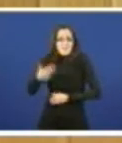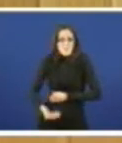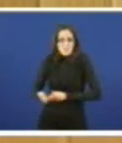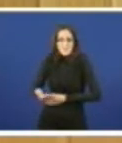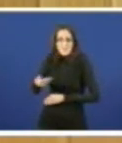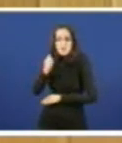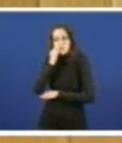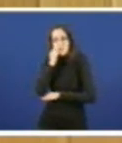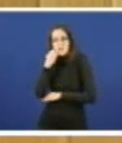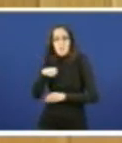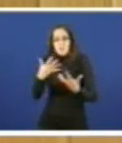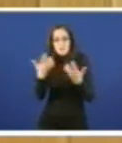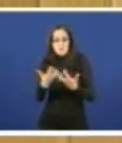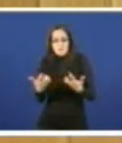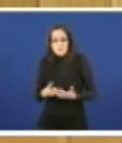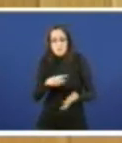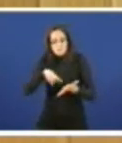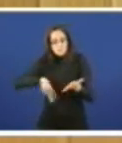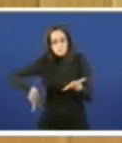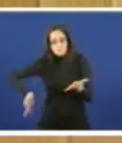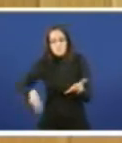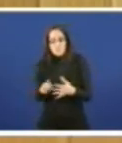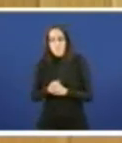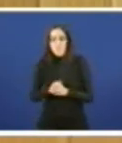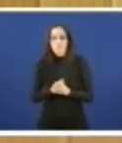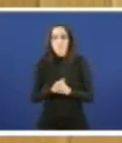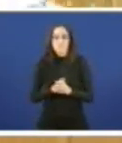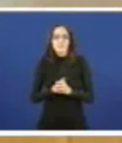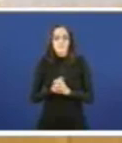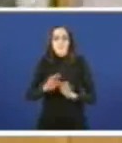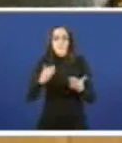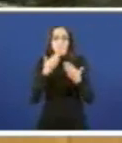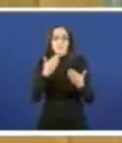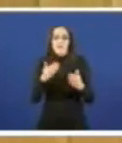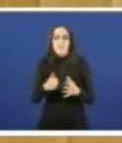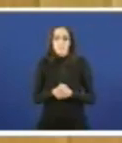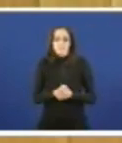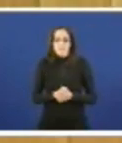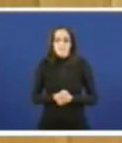hai dos que levan na frente unha estrela, hai dos que levan no bico un cantar. Nada máis e moitas gracias.